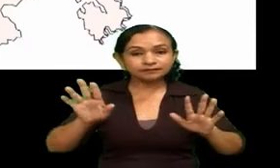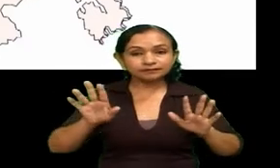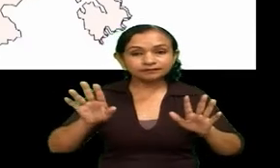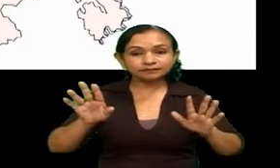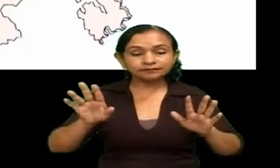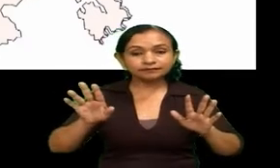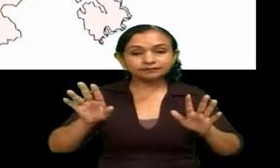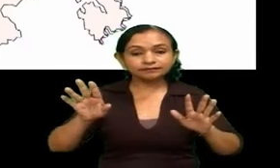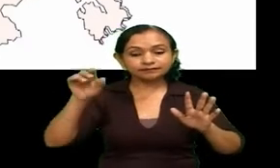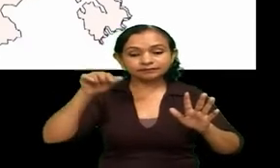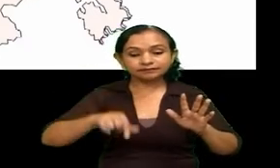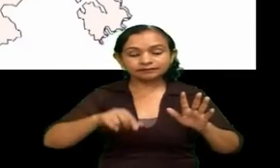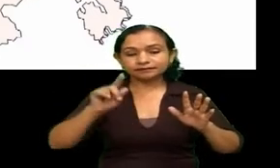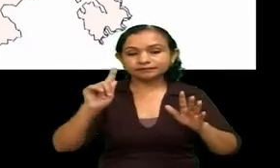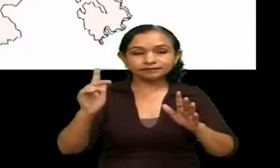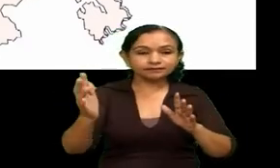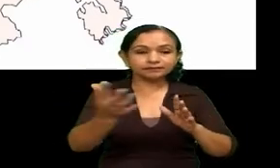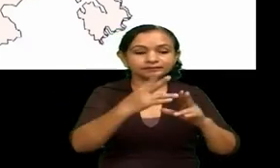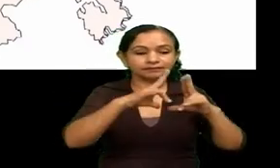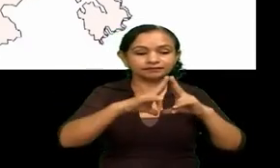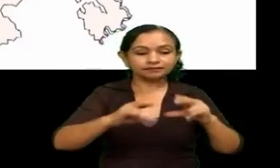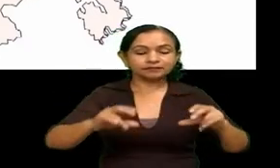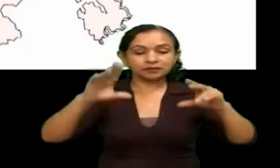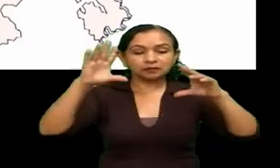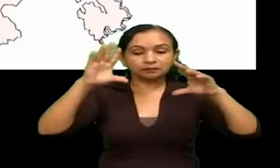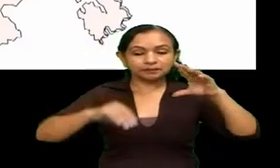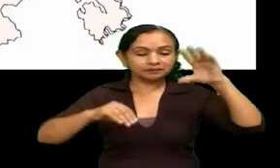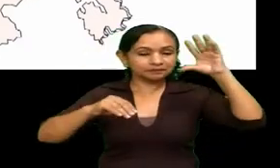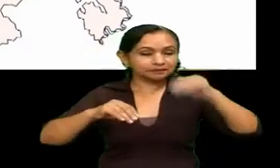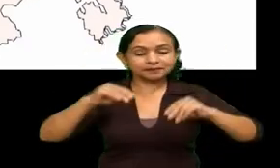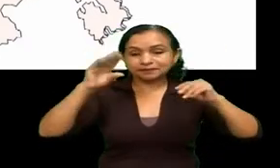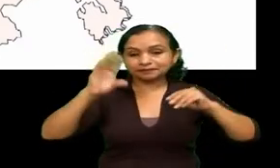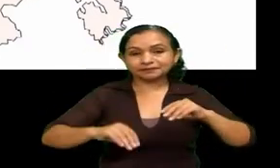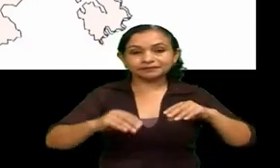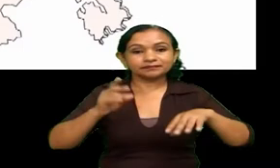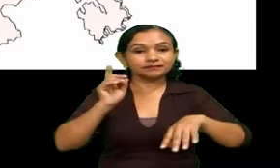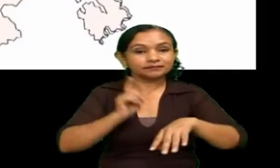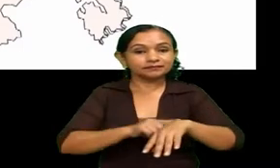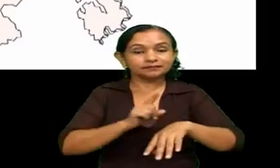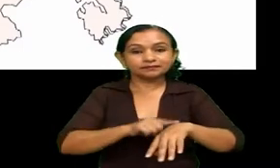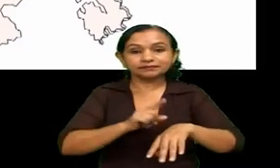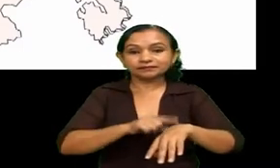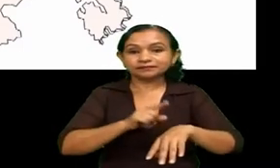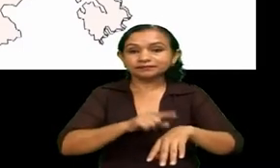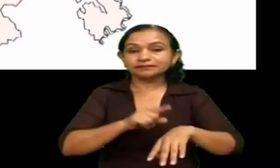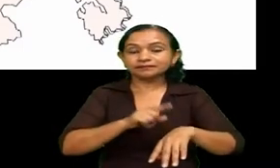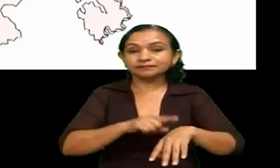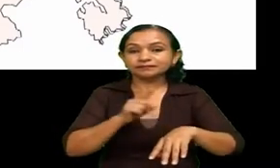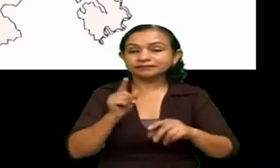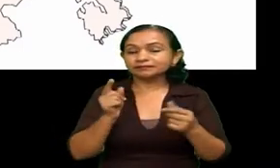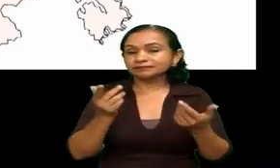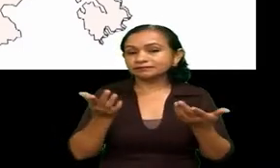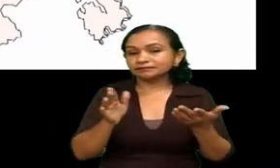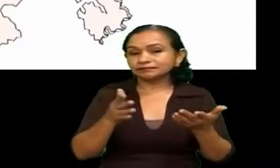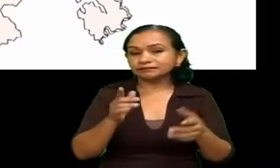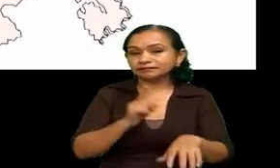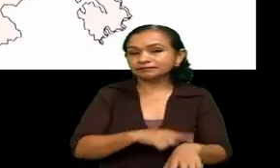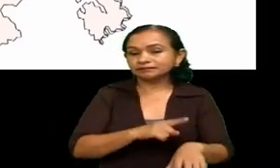el sistema nacional. Para que miremos los tiempos, ¿a qué hora se da a las